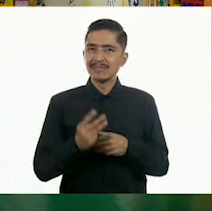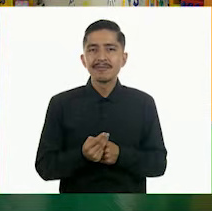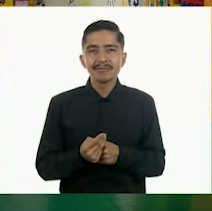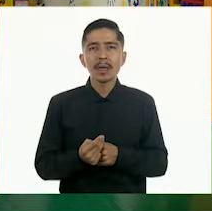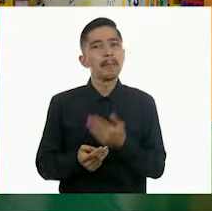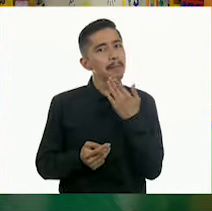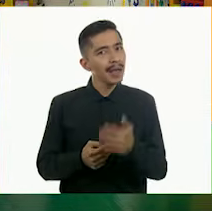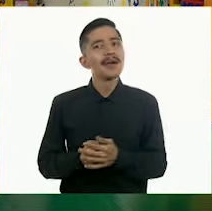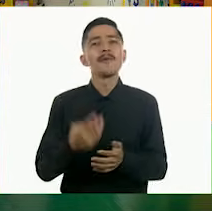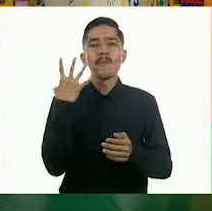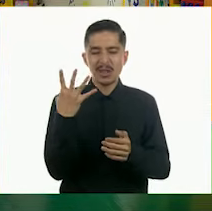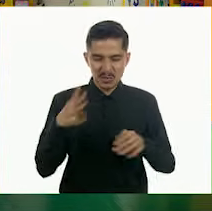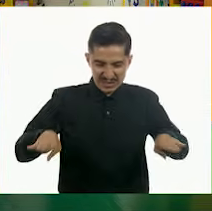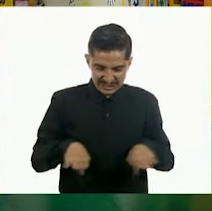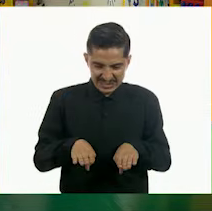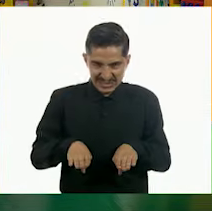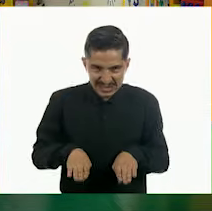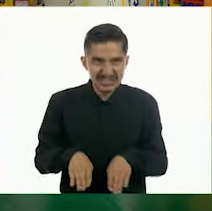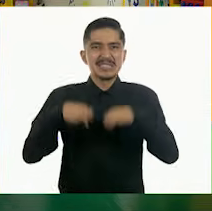Muy bien. Cuatro.